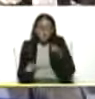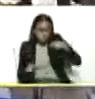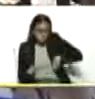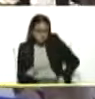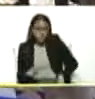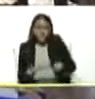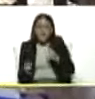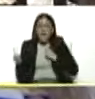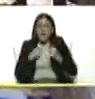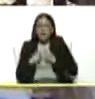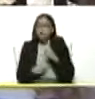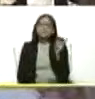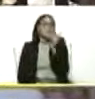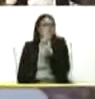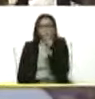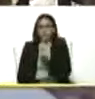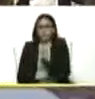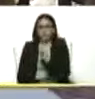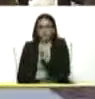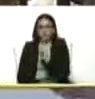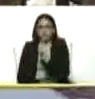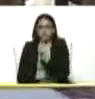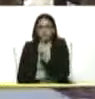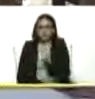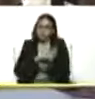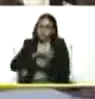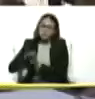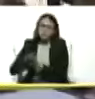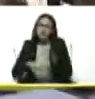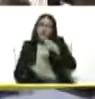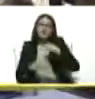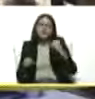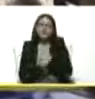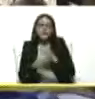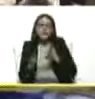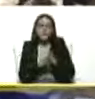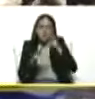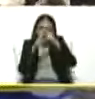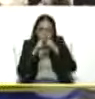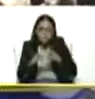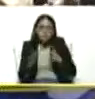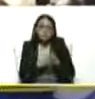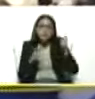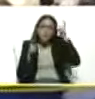¿Ustedes me entienden? ¿Ustedes me entienden más que nadie?